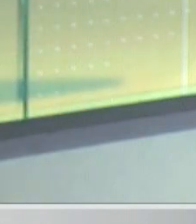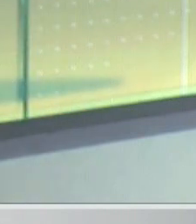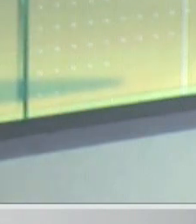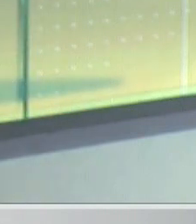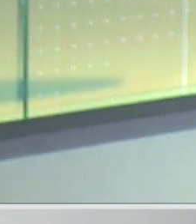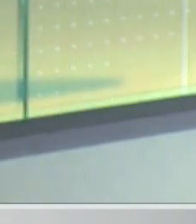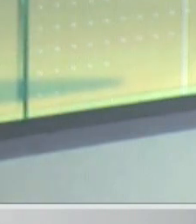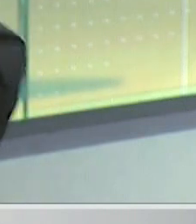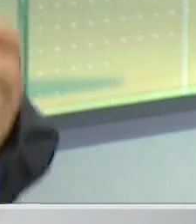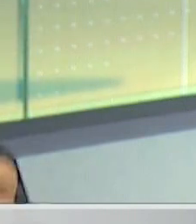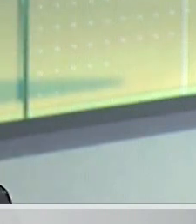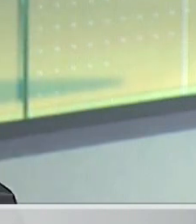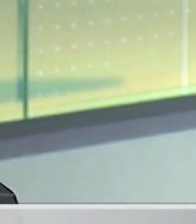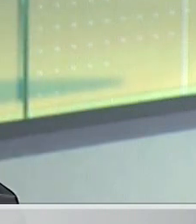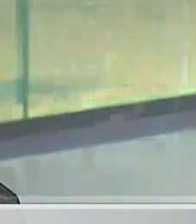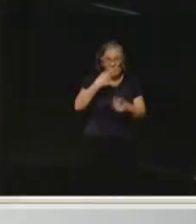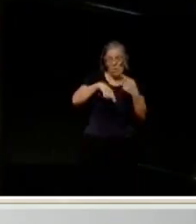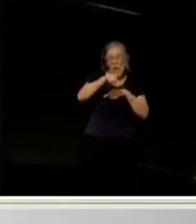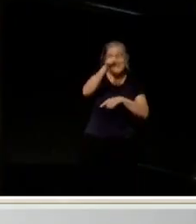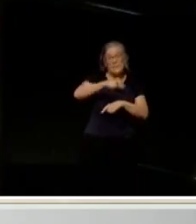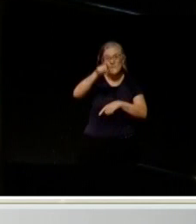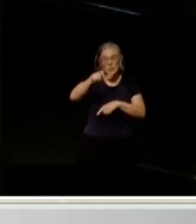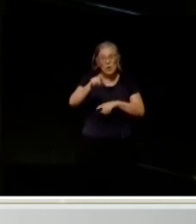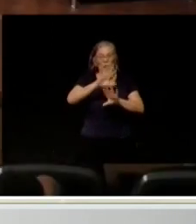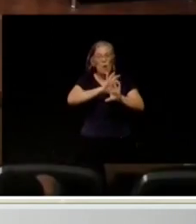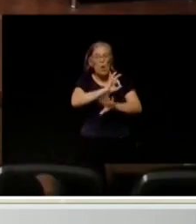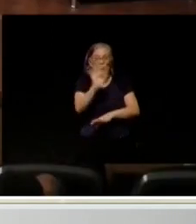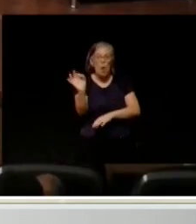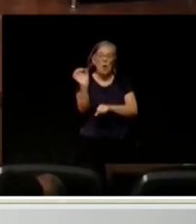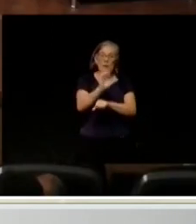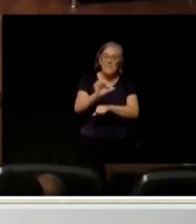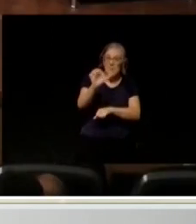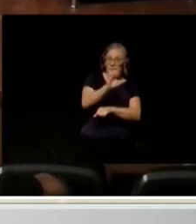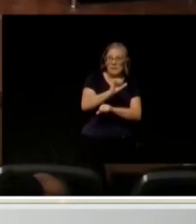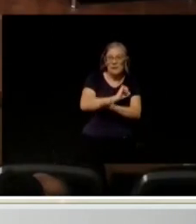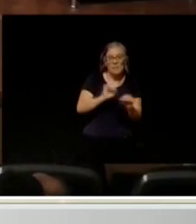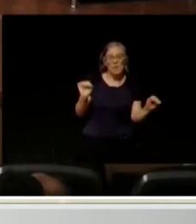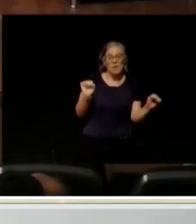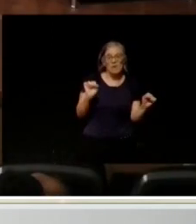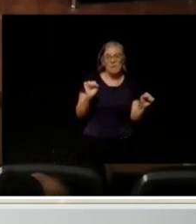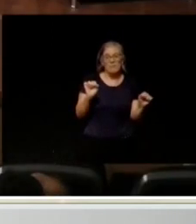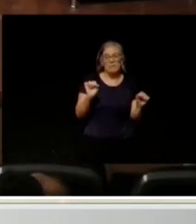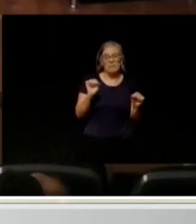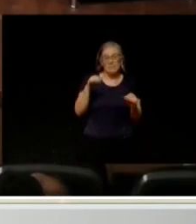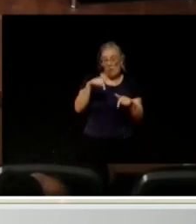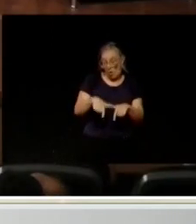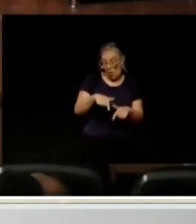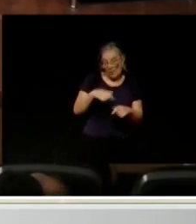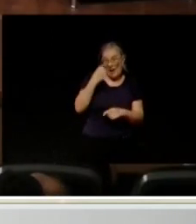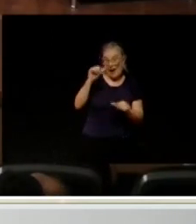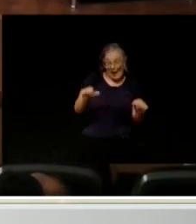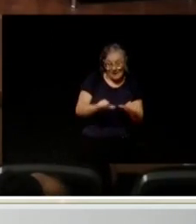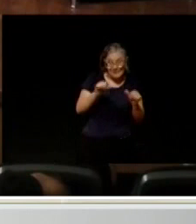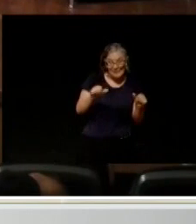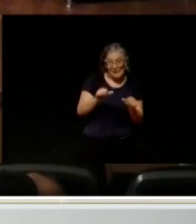los Andes, pero también quería saber de inteligencia artificial y le querían poner inteligencia artificial al tambo del padre, a ver que las